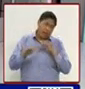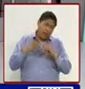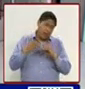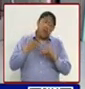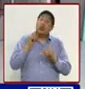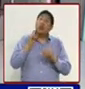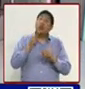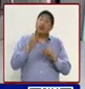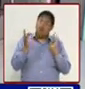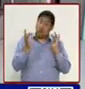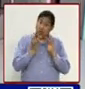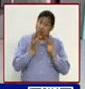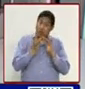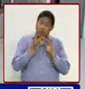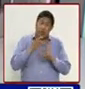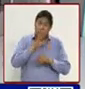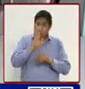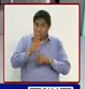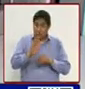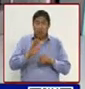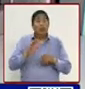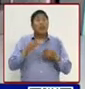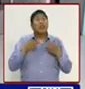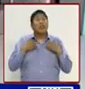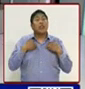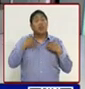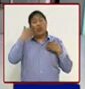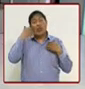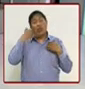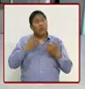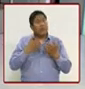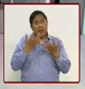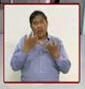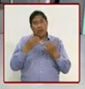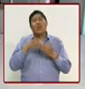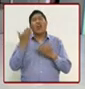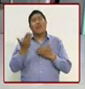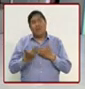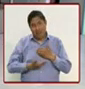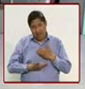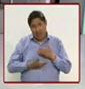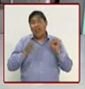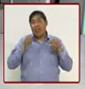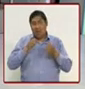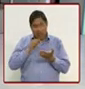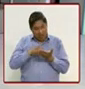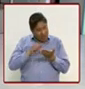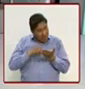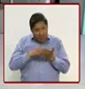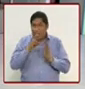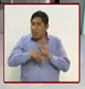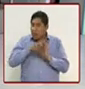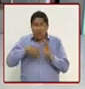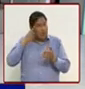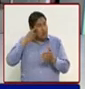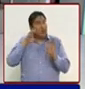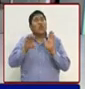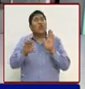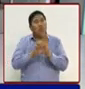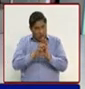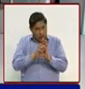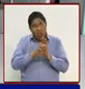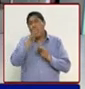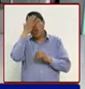puede comunicar porque es su sector. Tenemos las líneas habilitadas y queremos invitarle a que nos pueda escribir, mandar videos, mandar